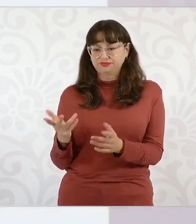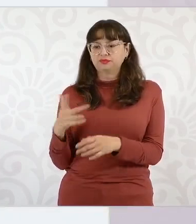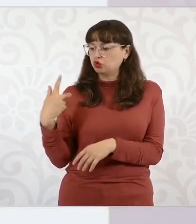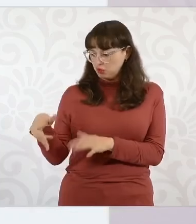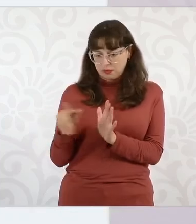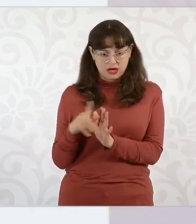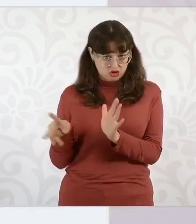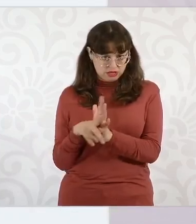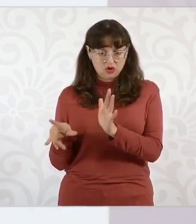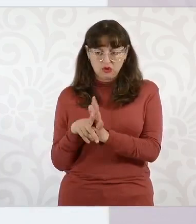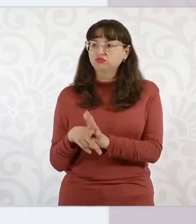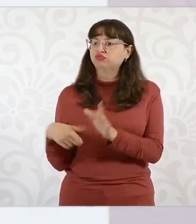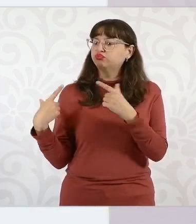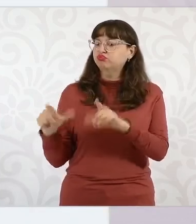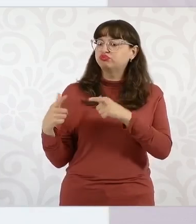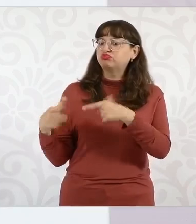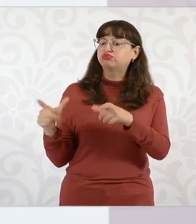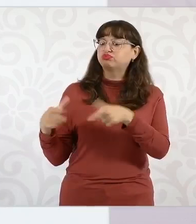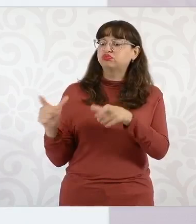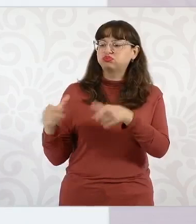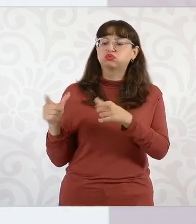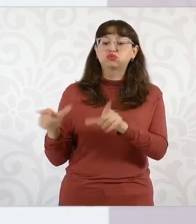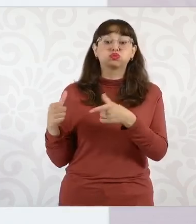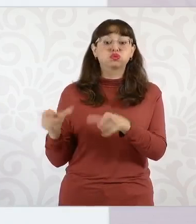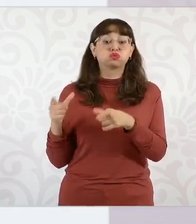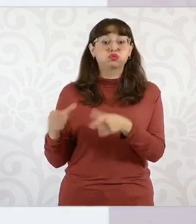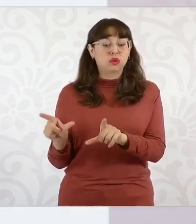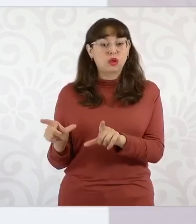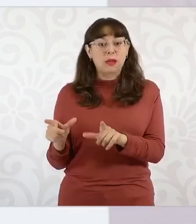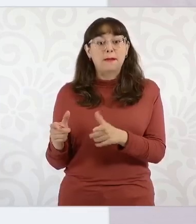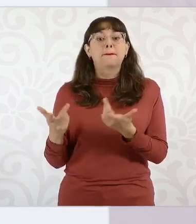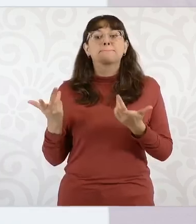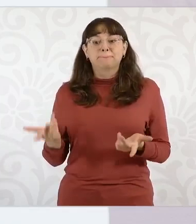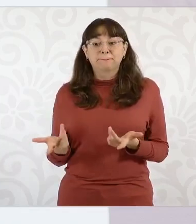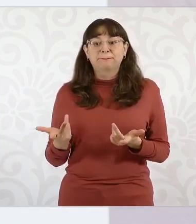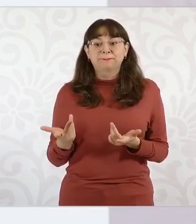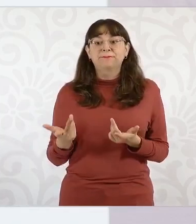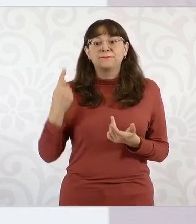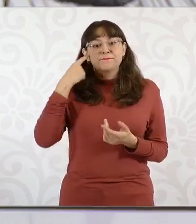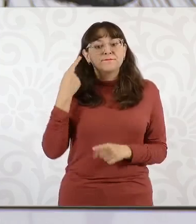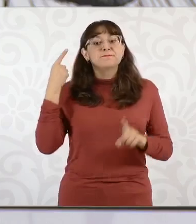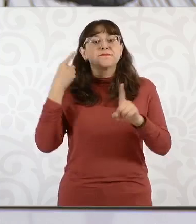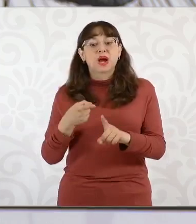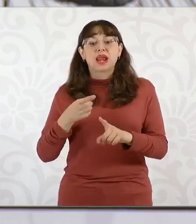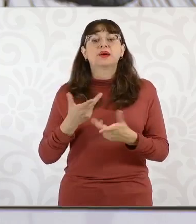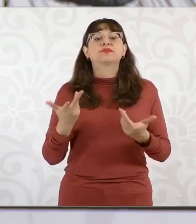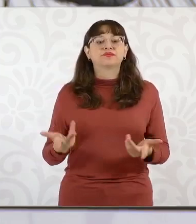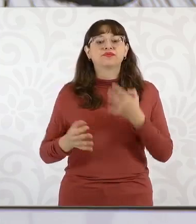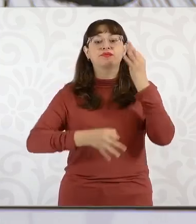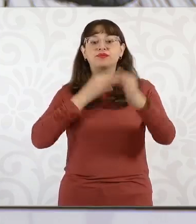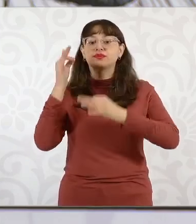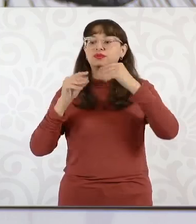veces, utilizan este medio para potenciar noticias en las redes sociales vinculadas a